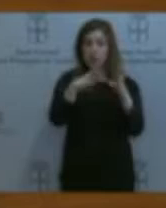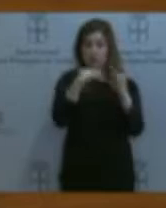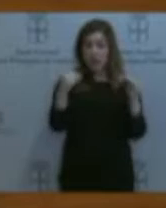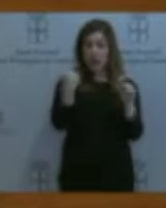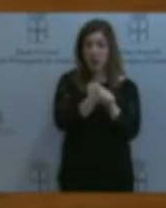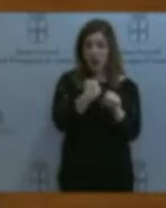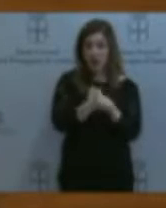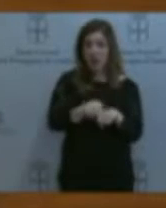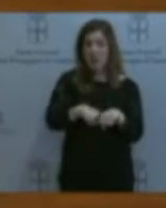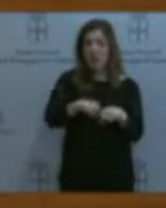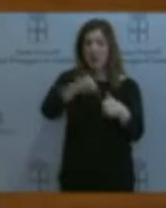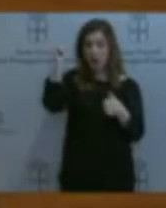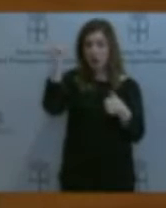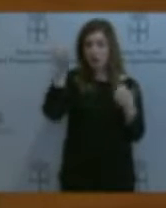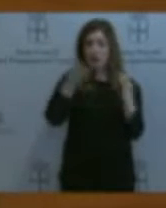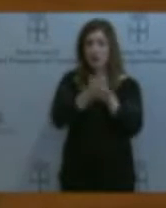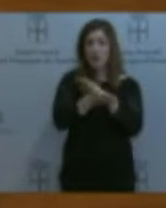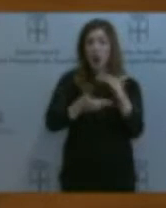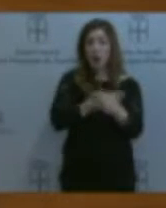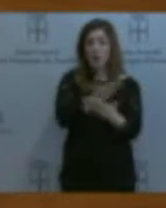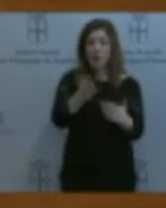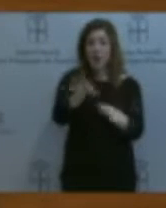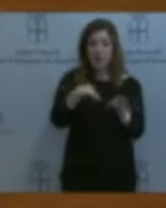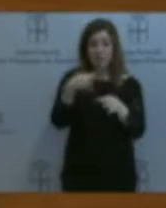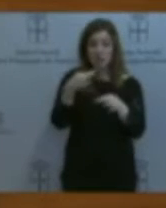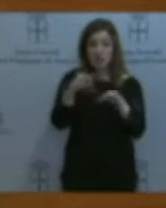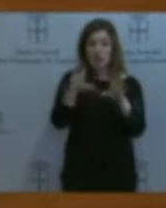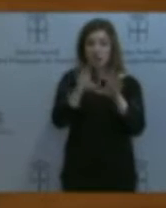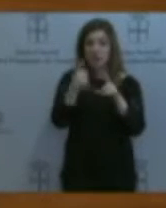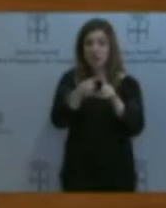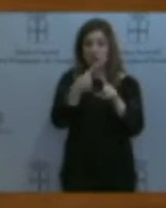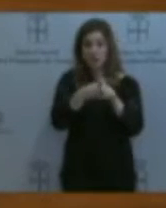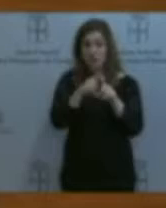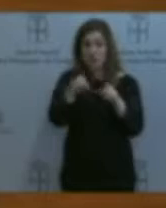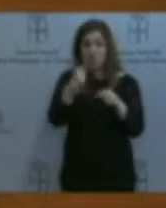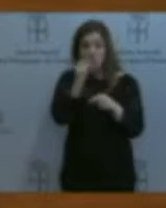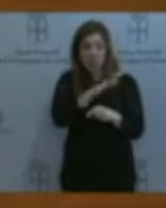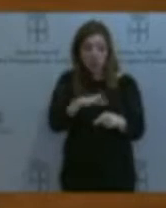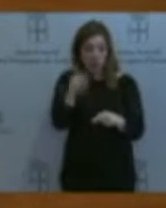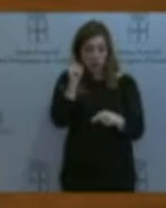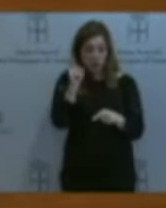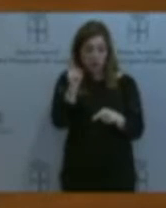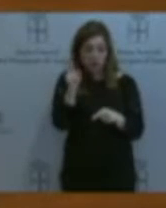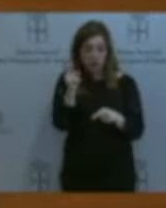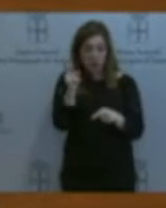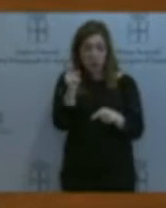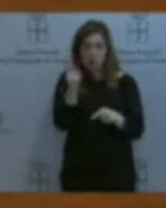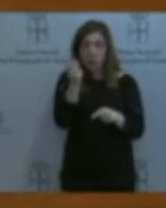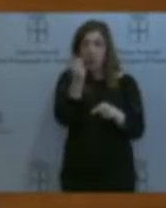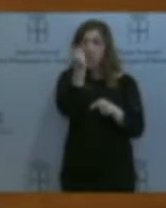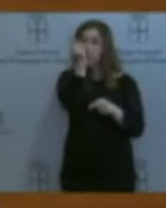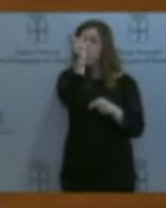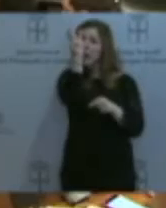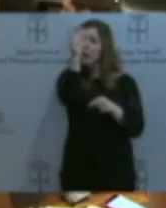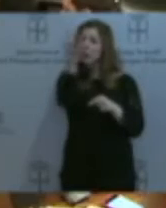Gijón. Ofertar pinchos a 10 céntimos, que luego los niños se encontraban con que no solamente desaparecía la tabla de precios, sino que cuando iban